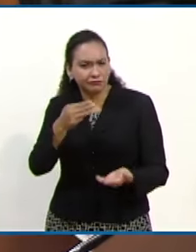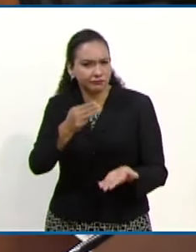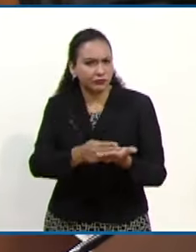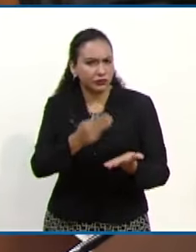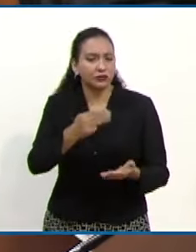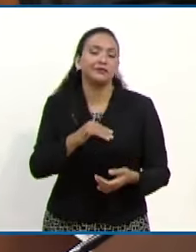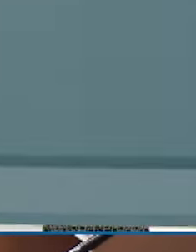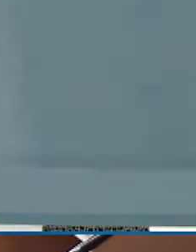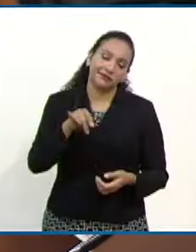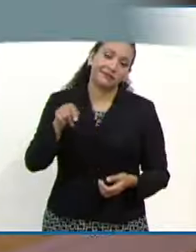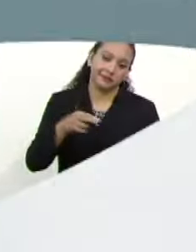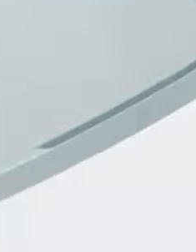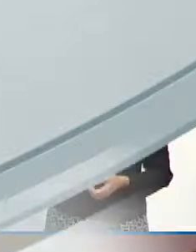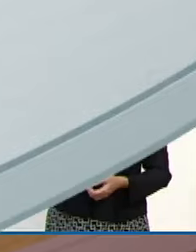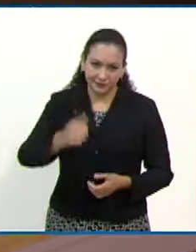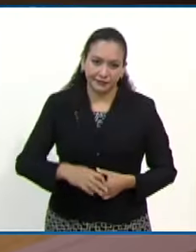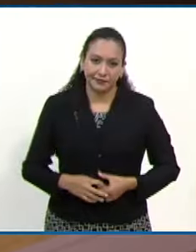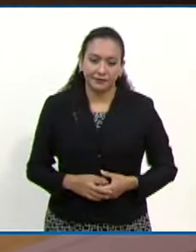Especializada.